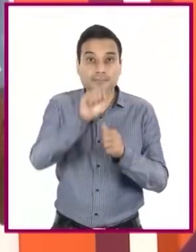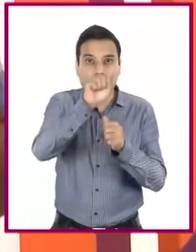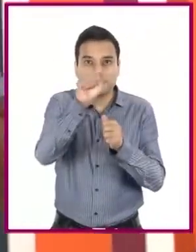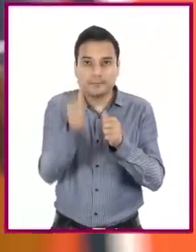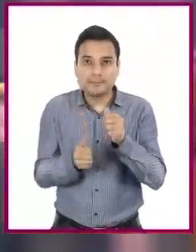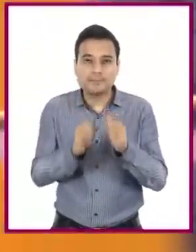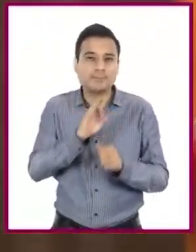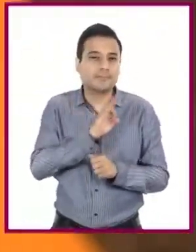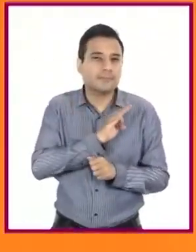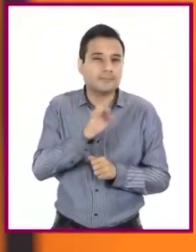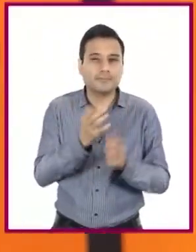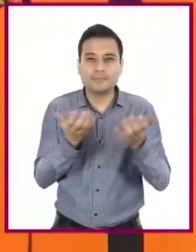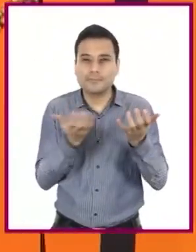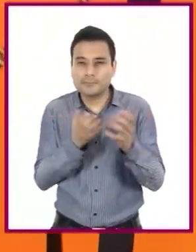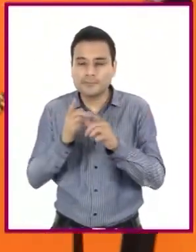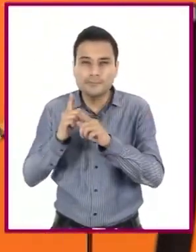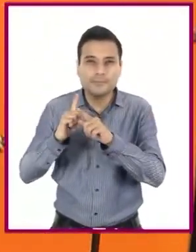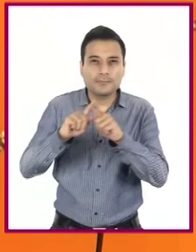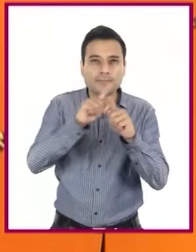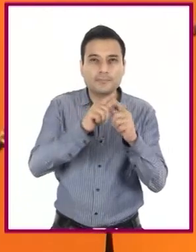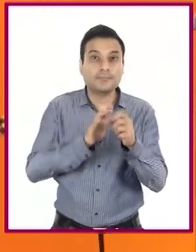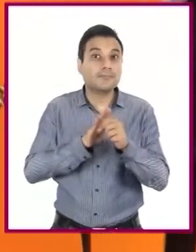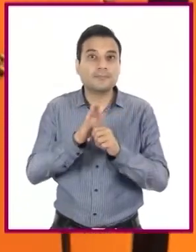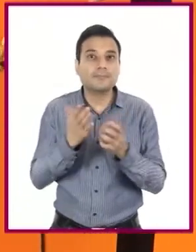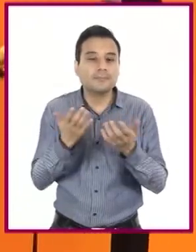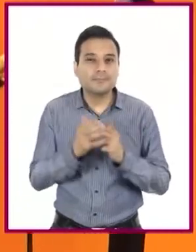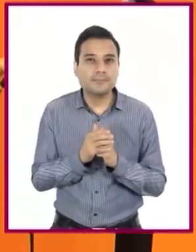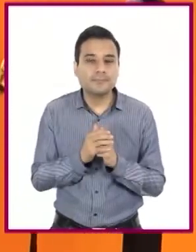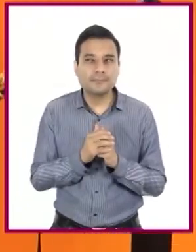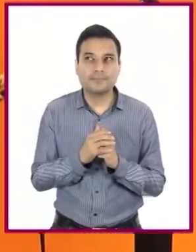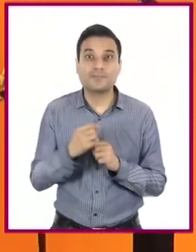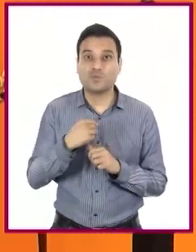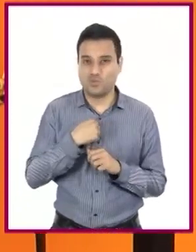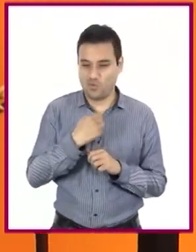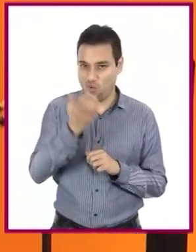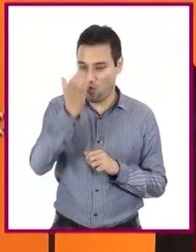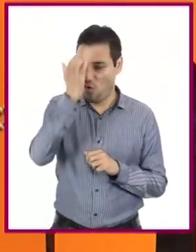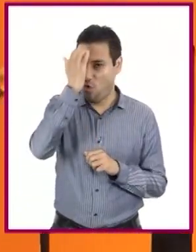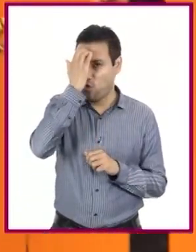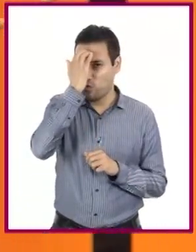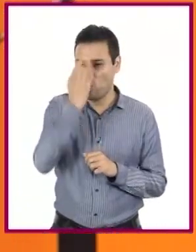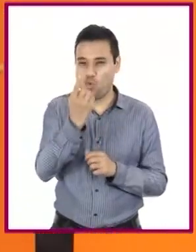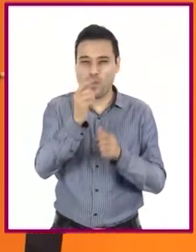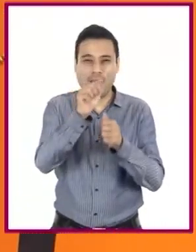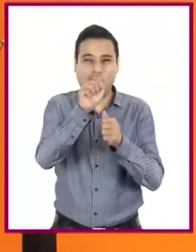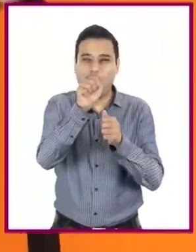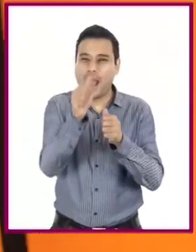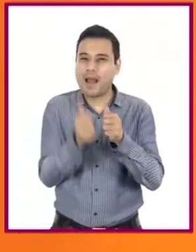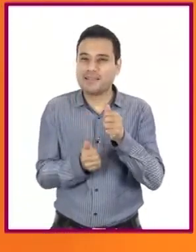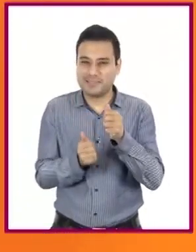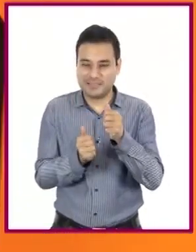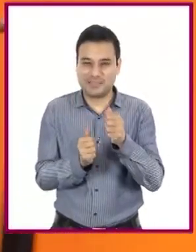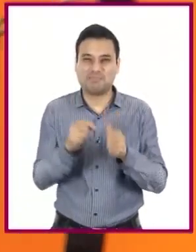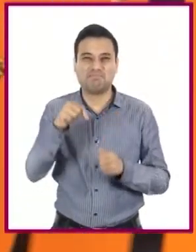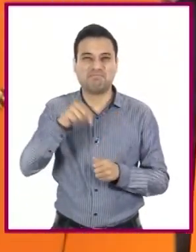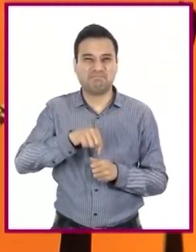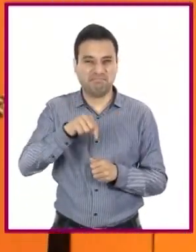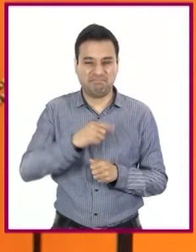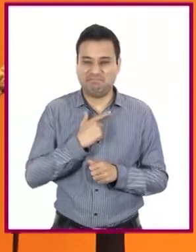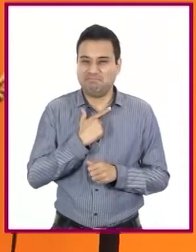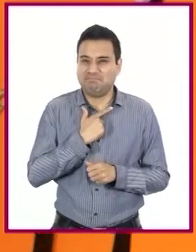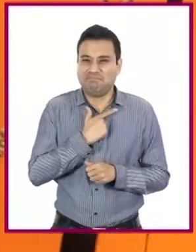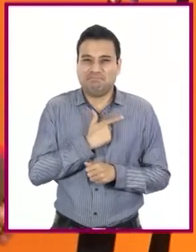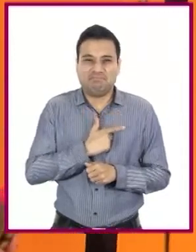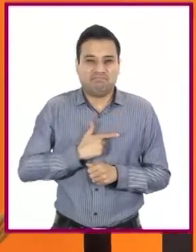espacio. Pues yo conozco uno que le encantaría presentarse en este escenario. Vamos